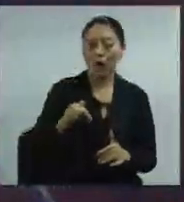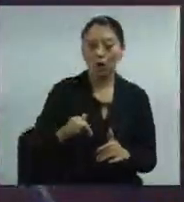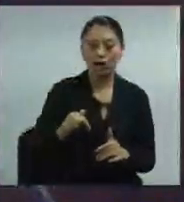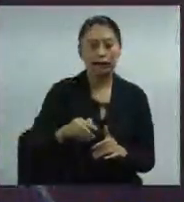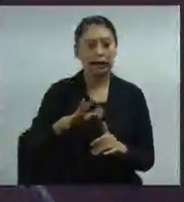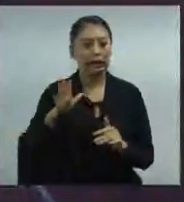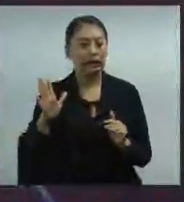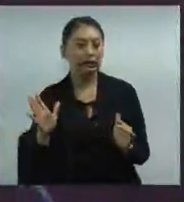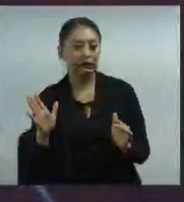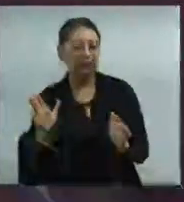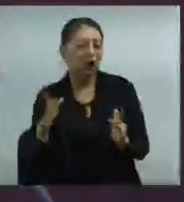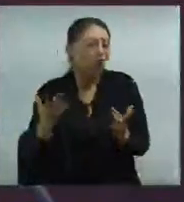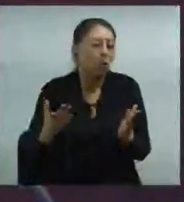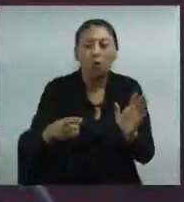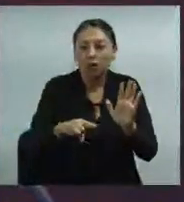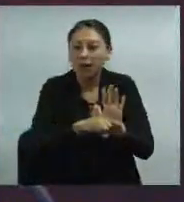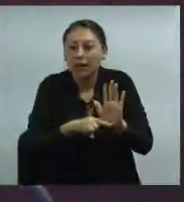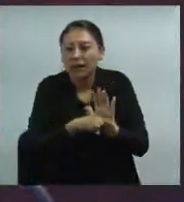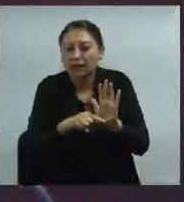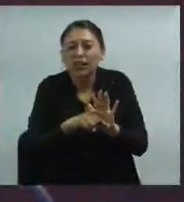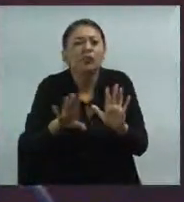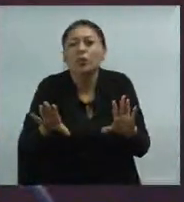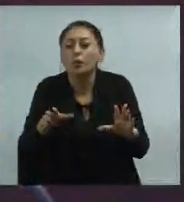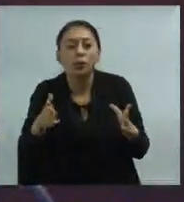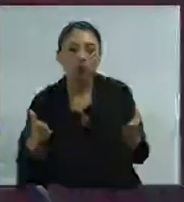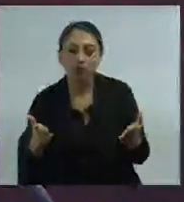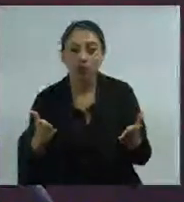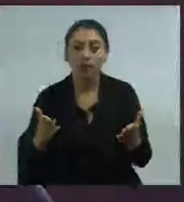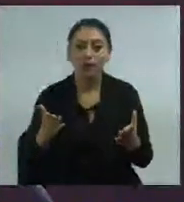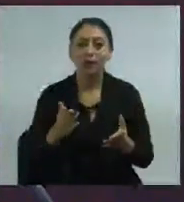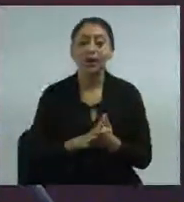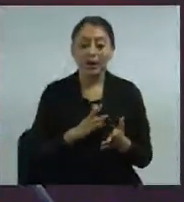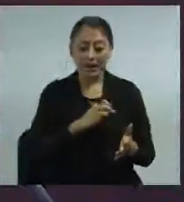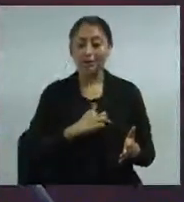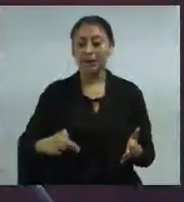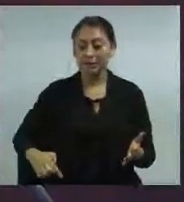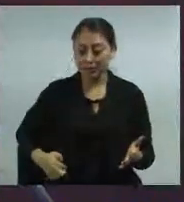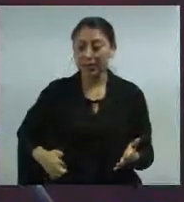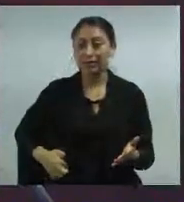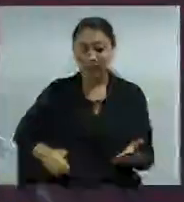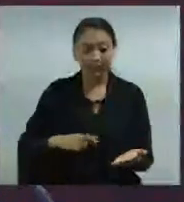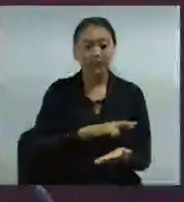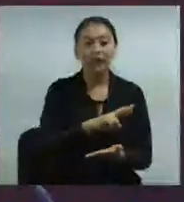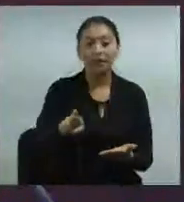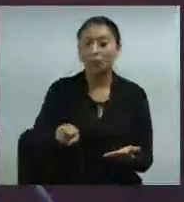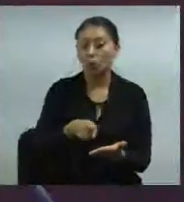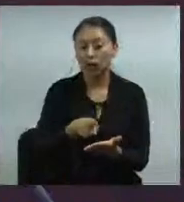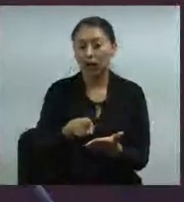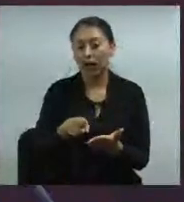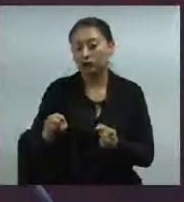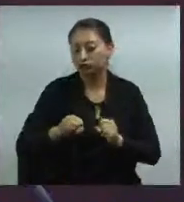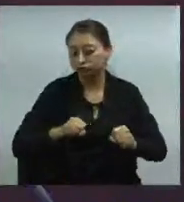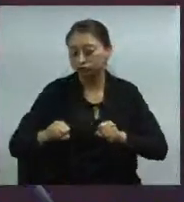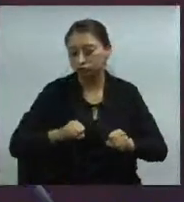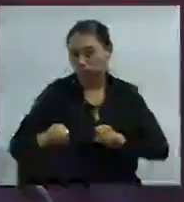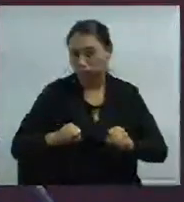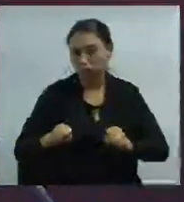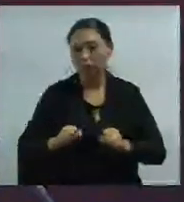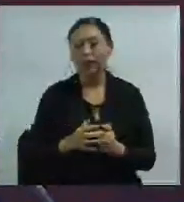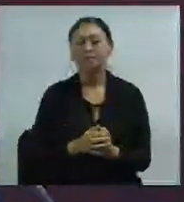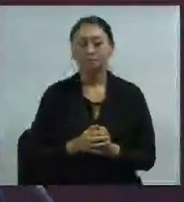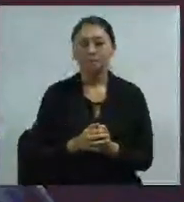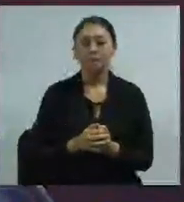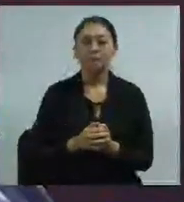manchado. Y ha sido manchado por lo que el presidente de la República ha hecho. Aquí